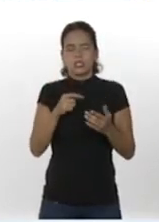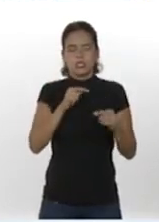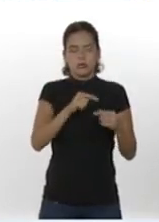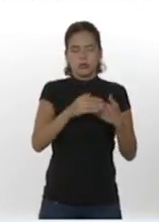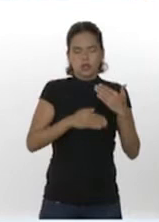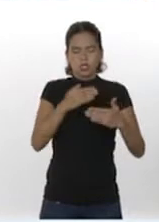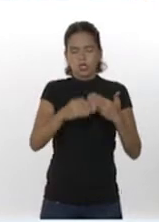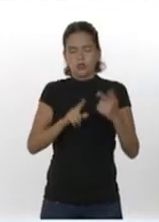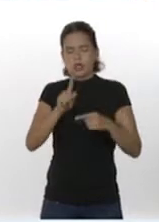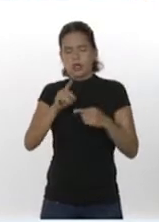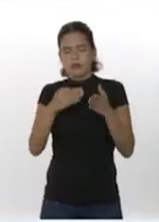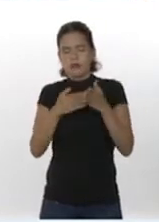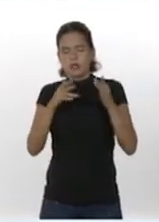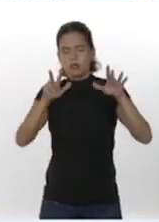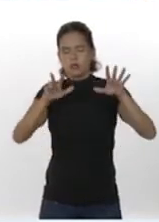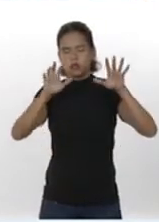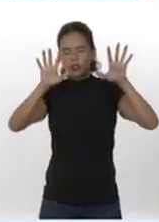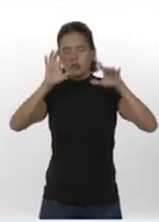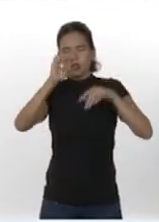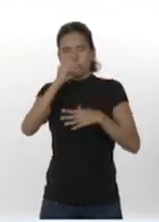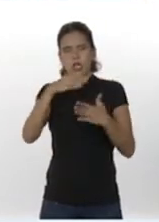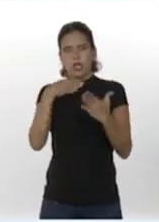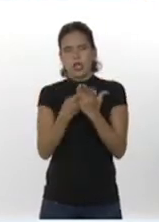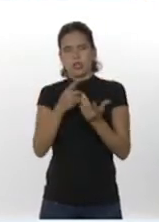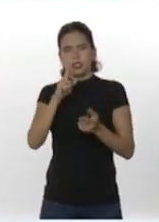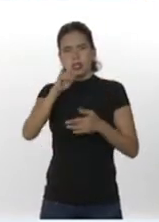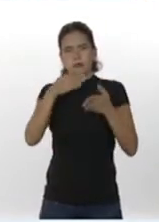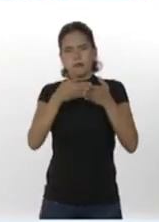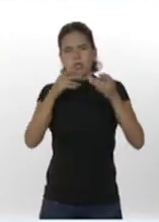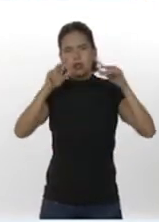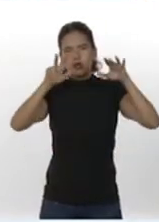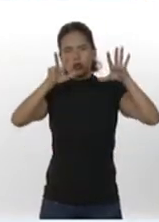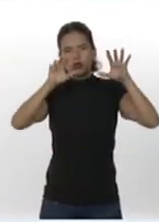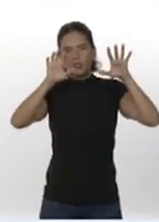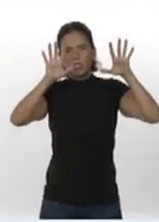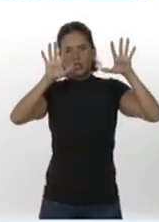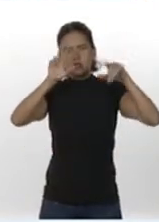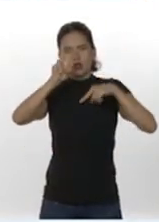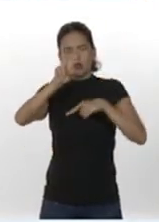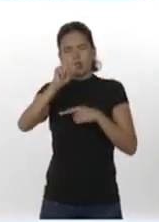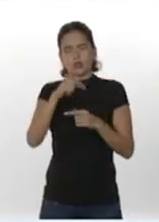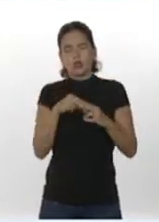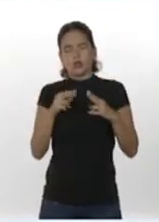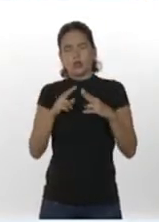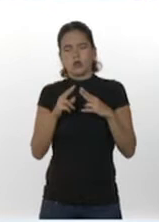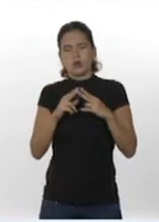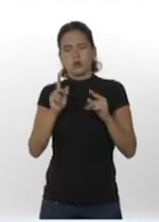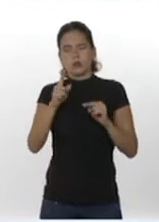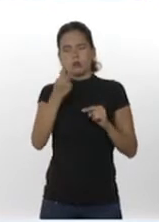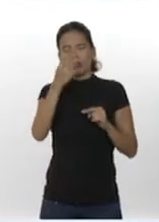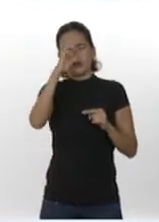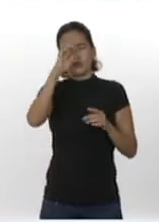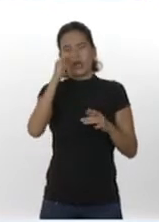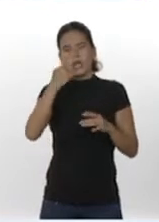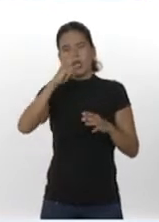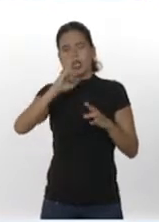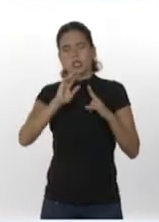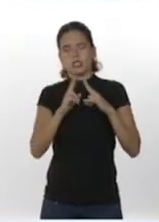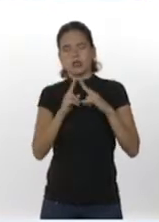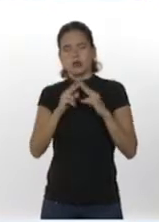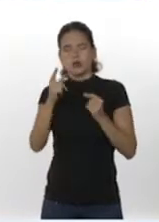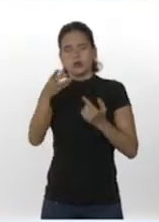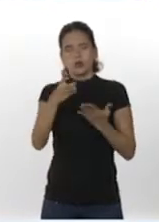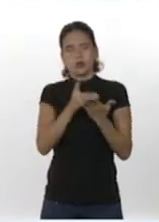1810 a 1812 como la Primera República. Allí se conoce un documento